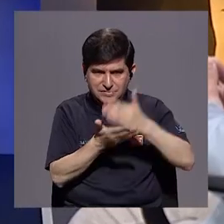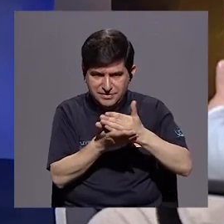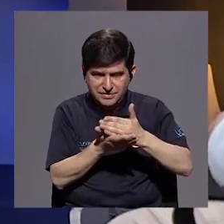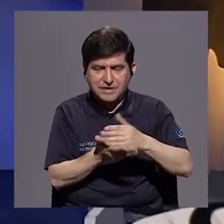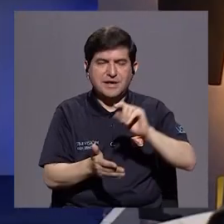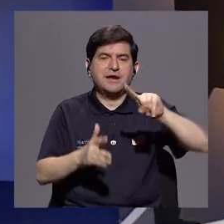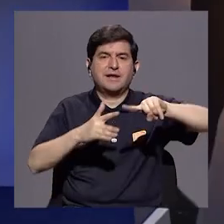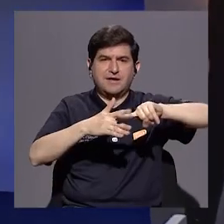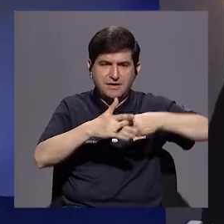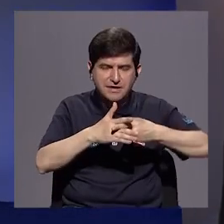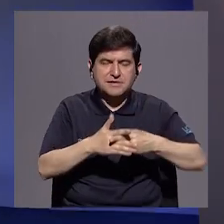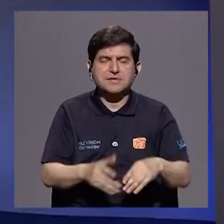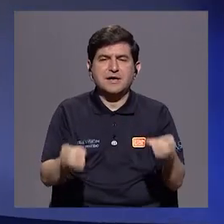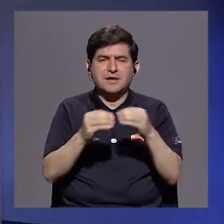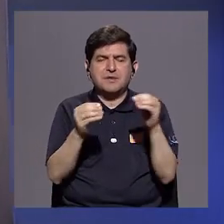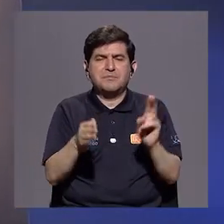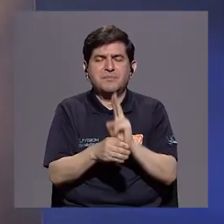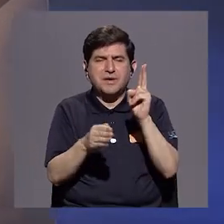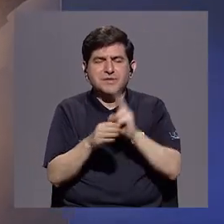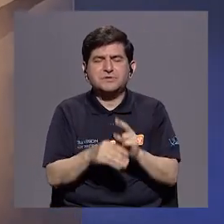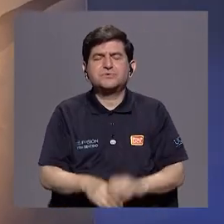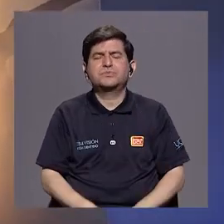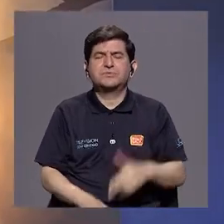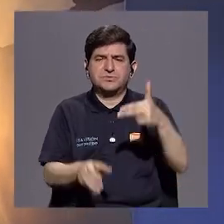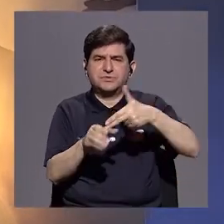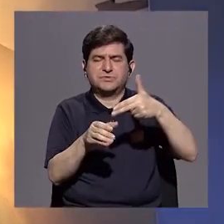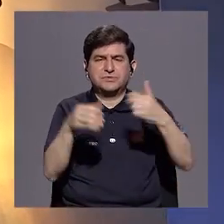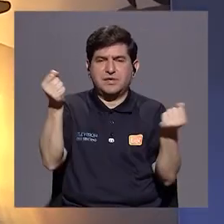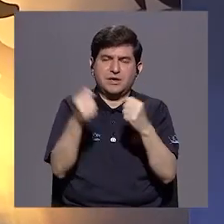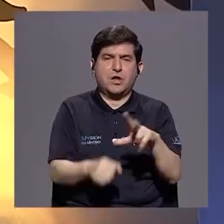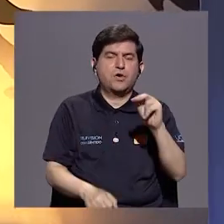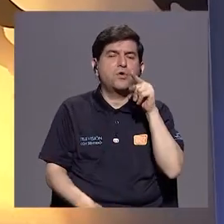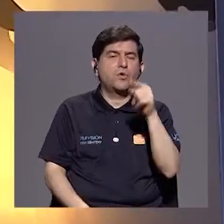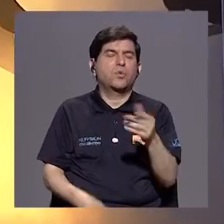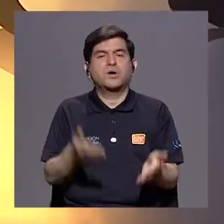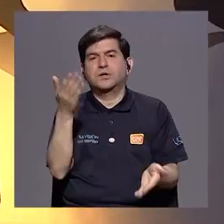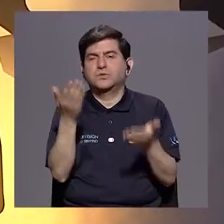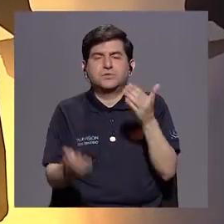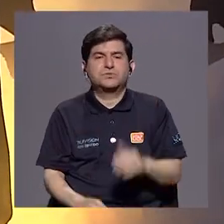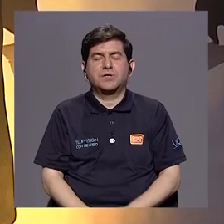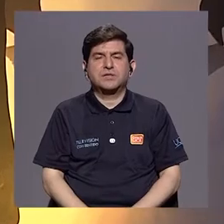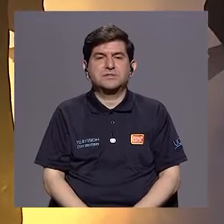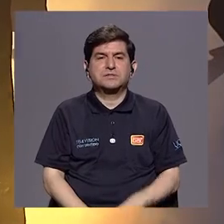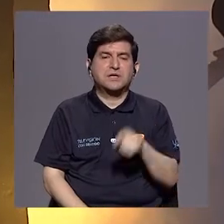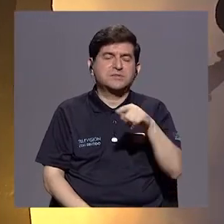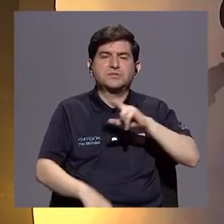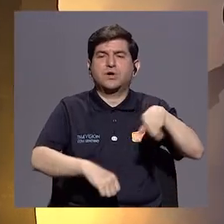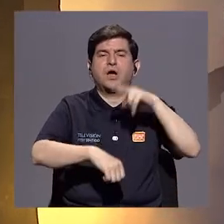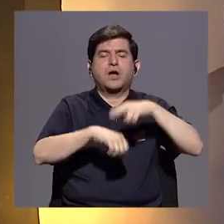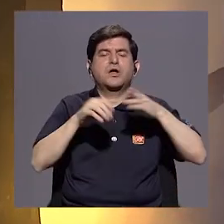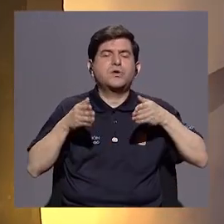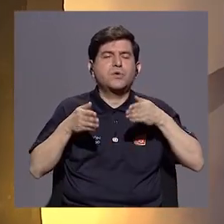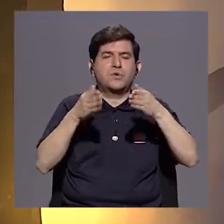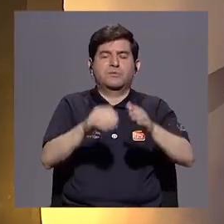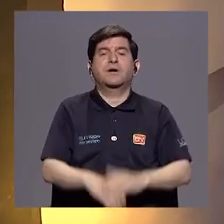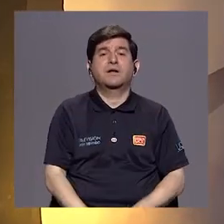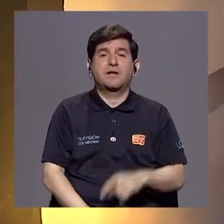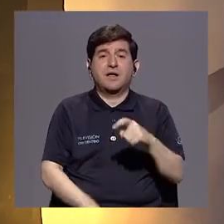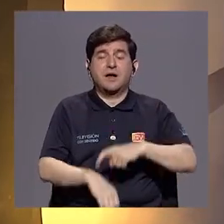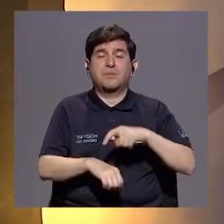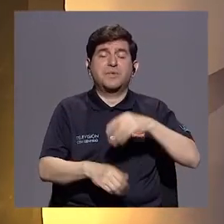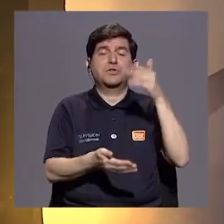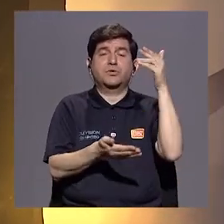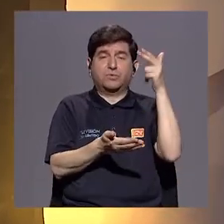y arrancar es la que más consume combustibles en los vehículos no cuando usted va a la velocidad normal en una carretera sino que cuando